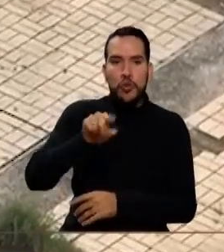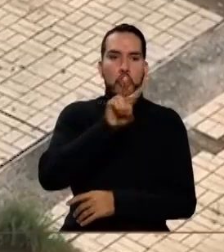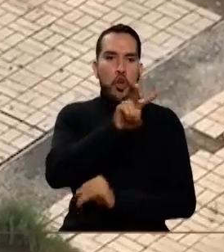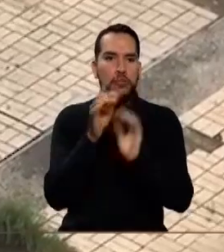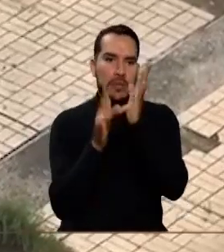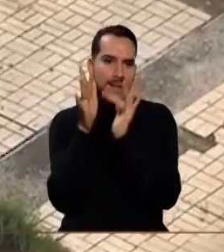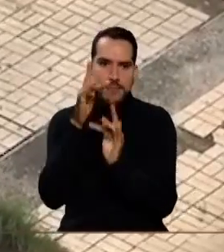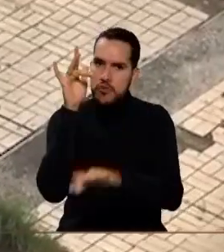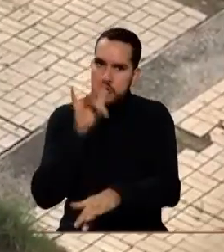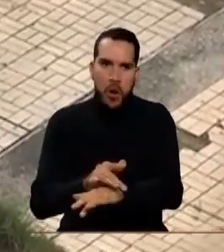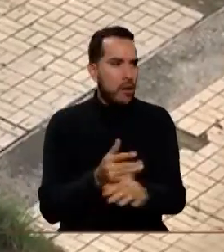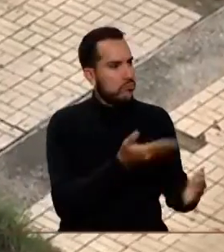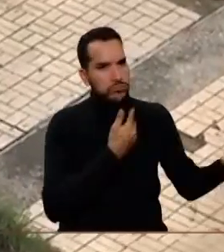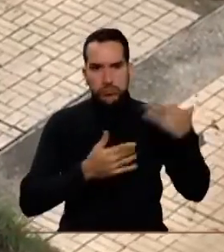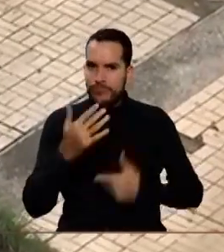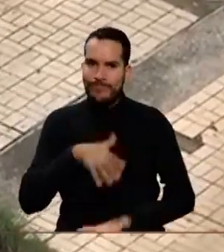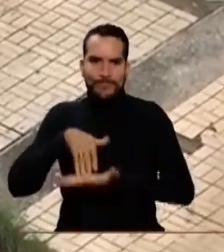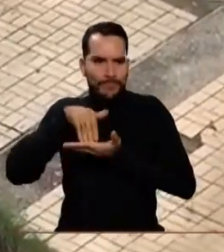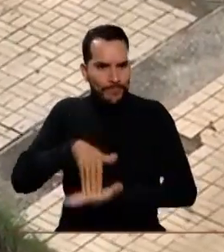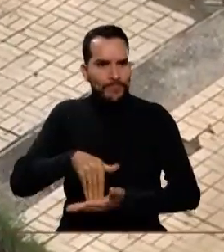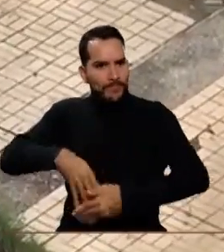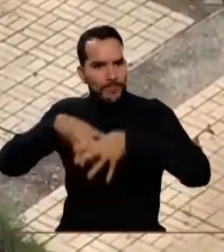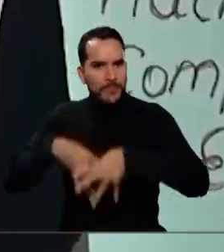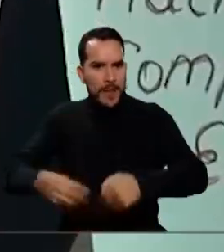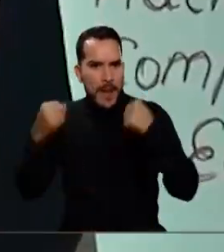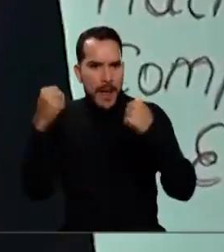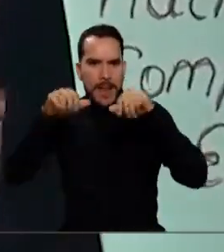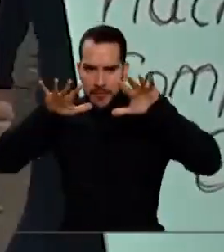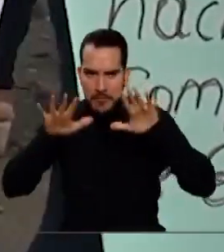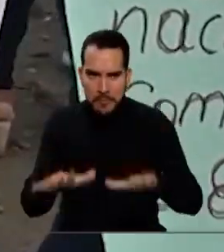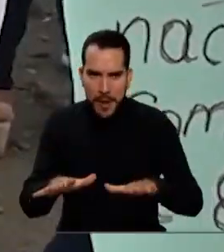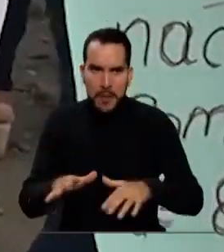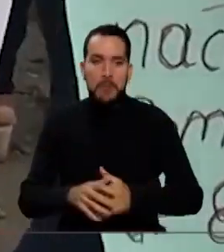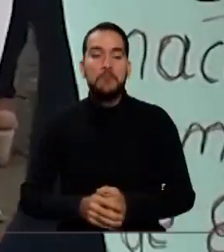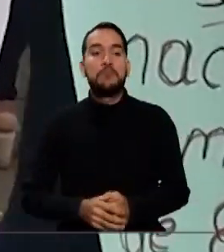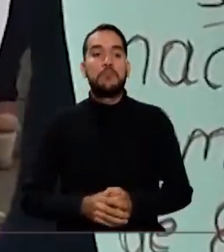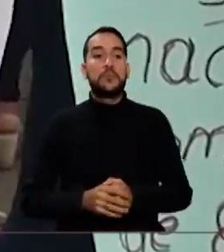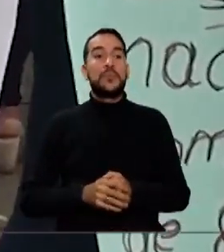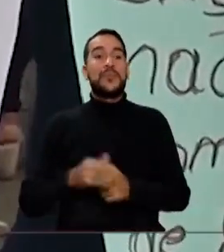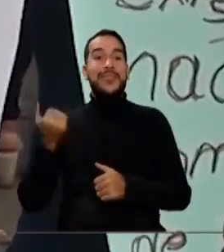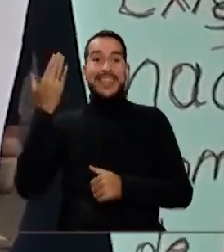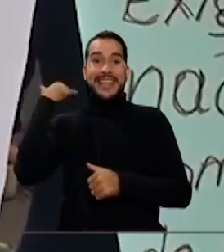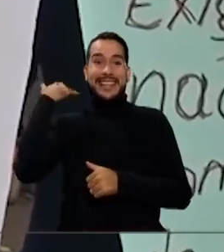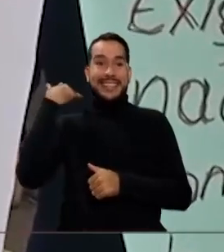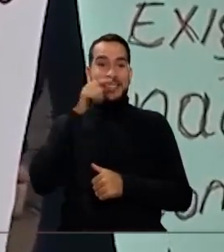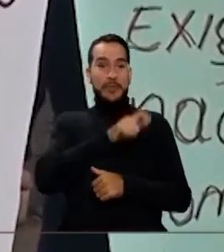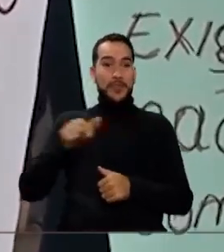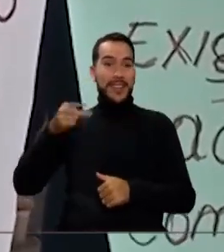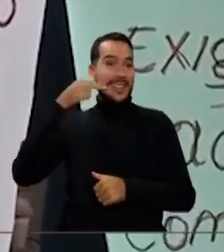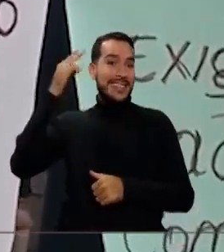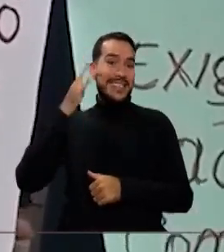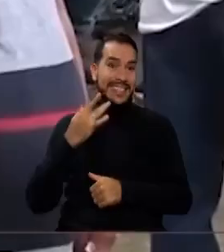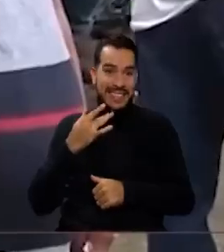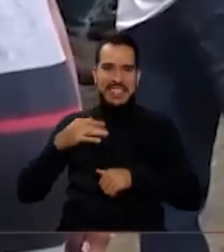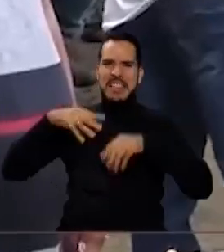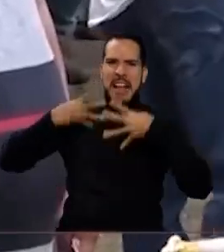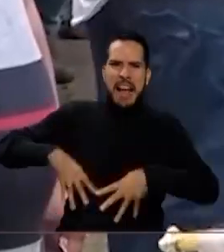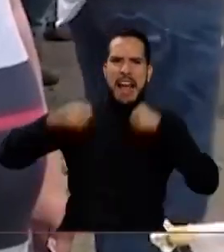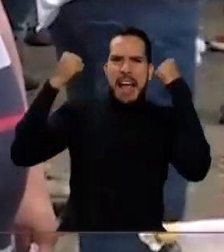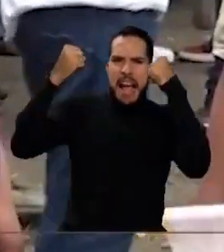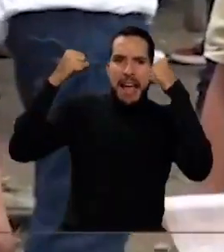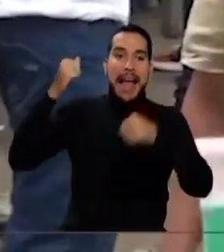Los indígenas adelantaron protestas durante todo el año, la más reciente con presencia de la ministra de Educación, que según su denuncia, no los